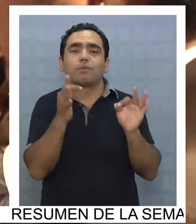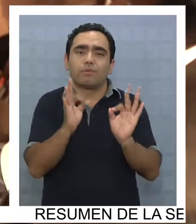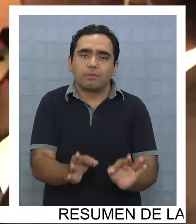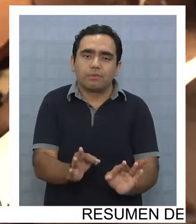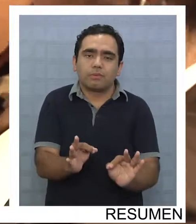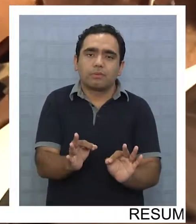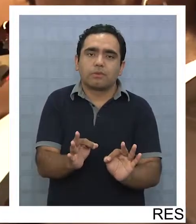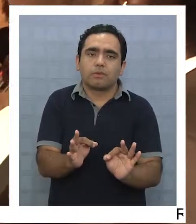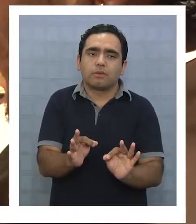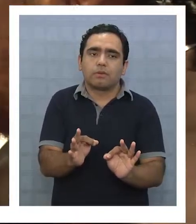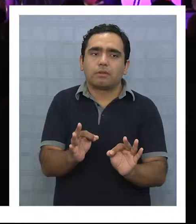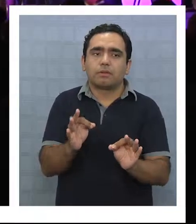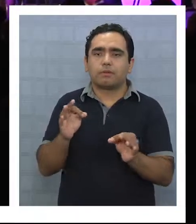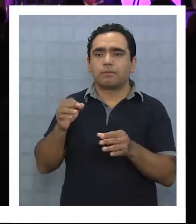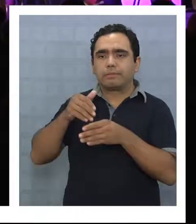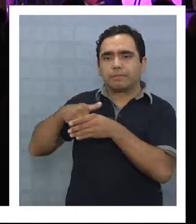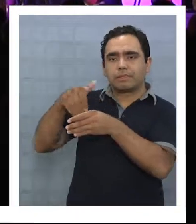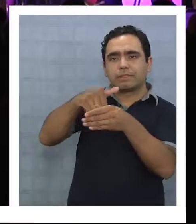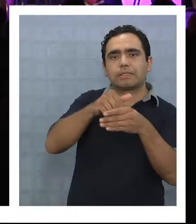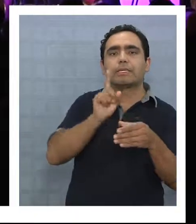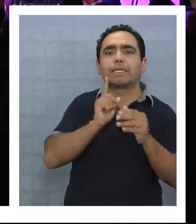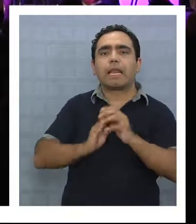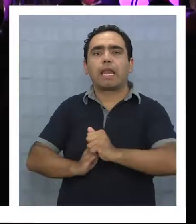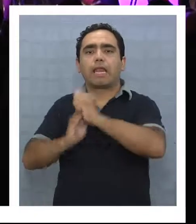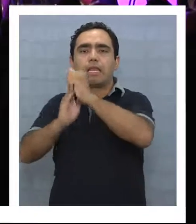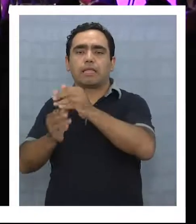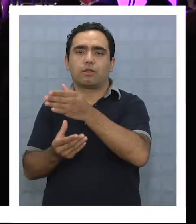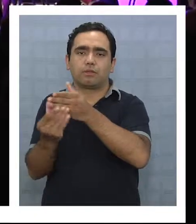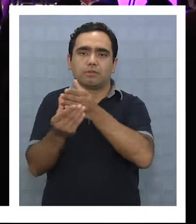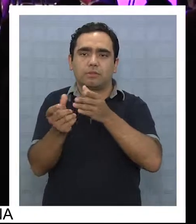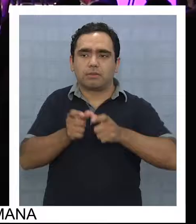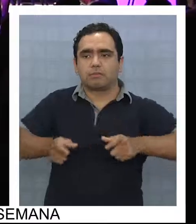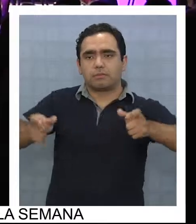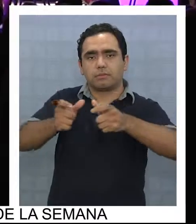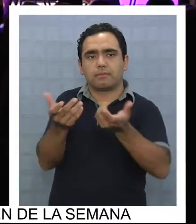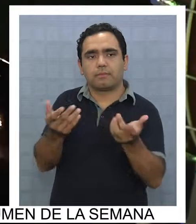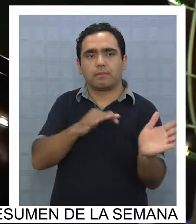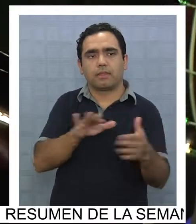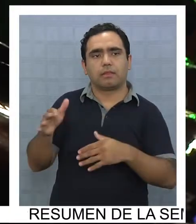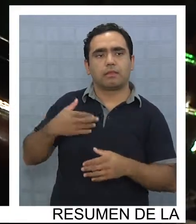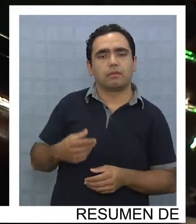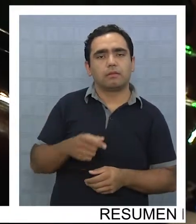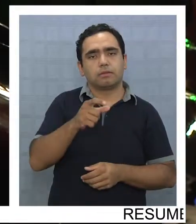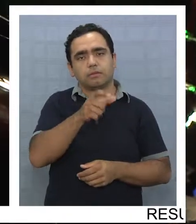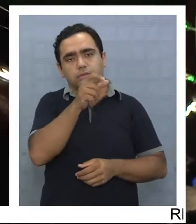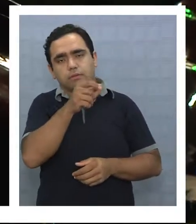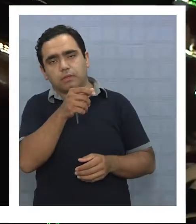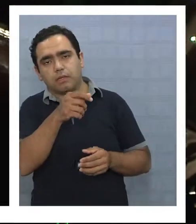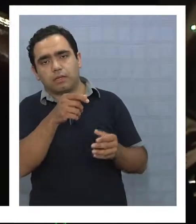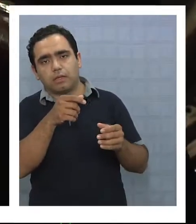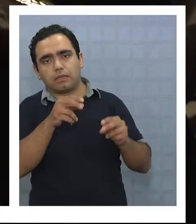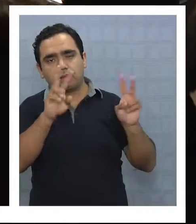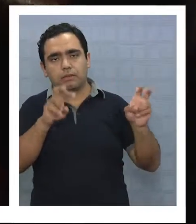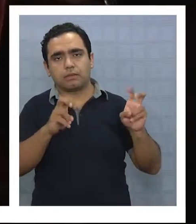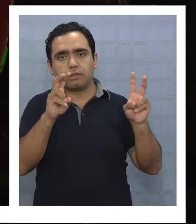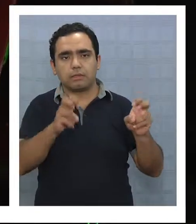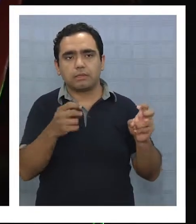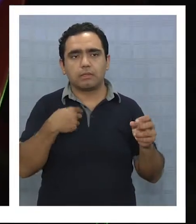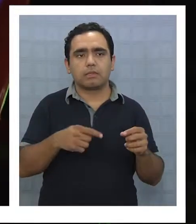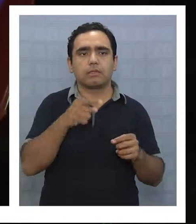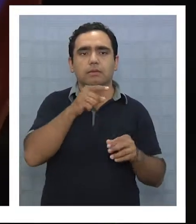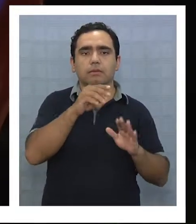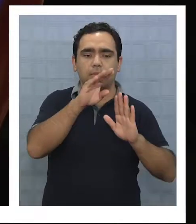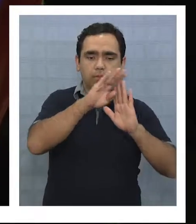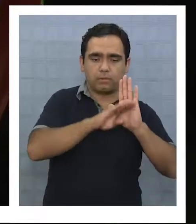con que teníamos que hacer la definición de la presidencia del CORE. El tema de la unidad ejecutora del proyecto de continuidad podría tener solución